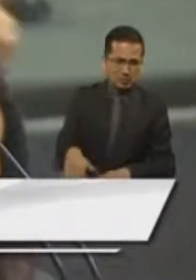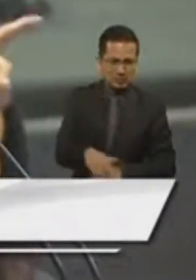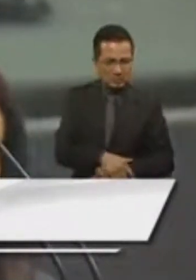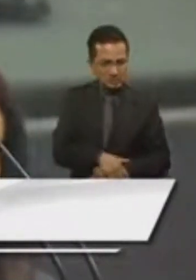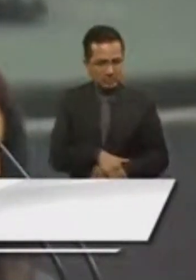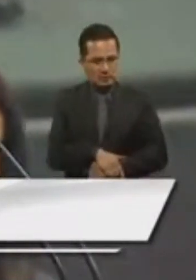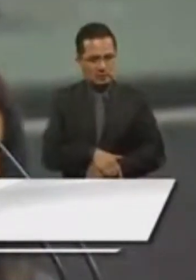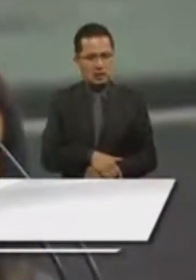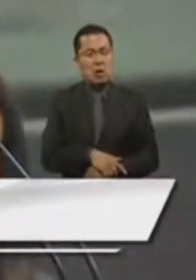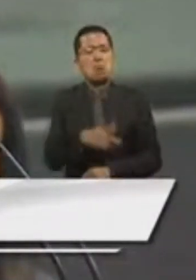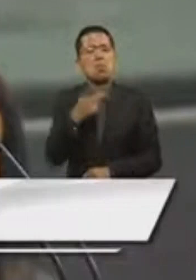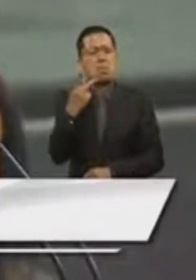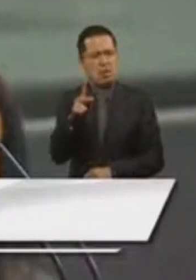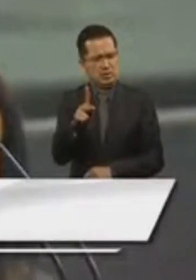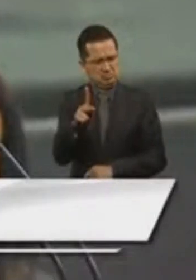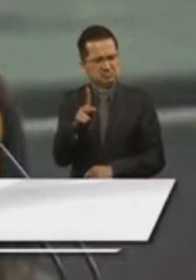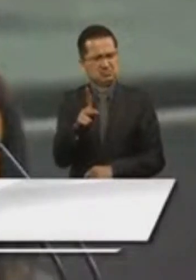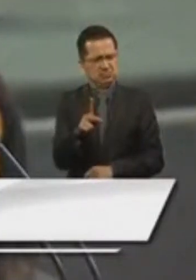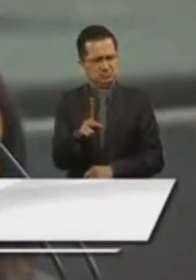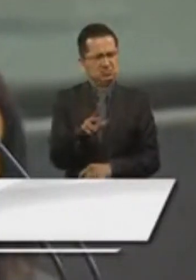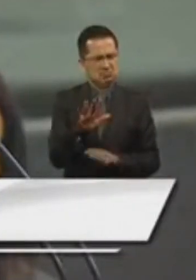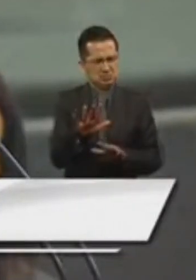El presidente logró